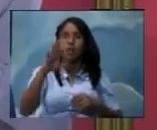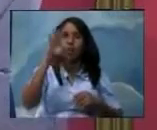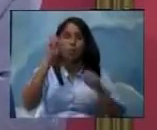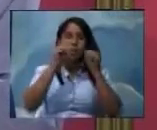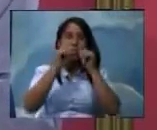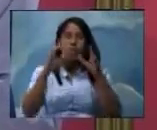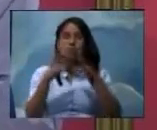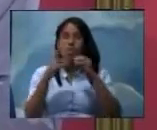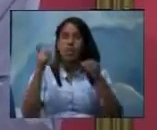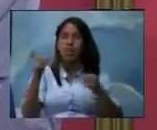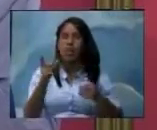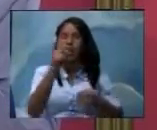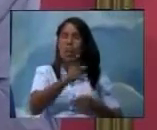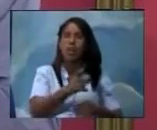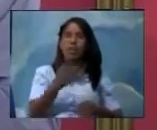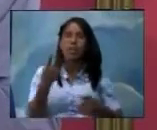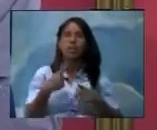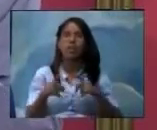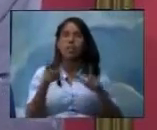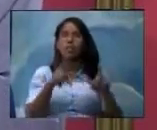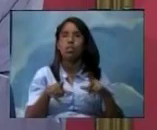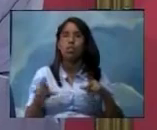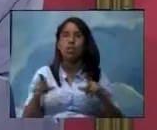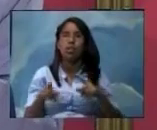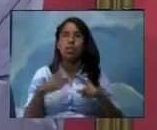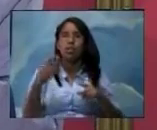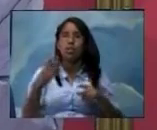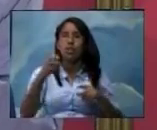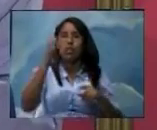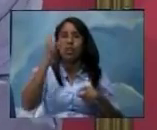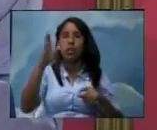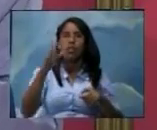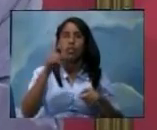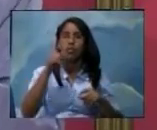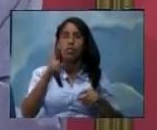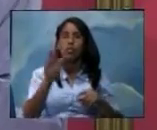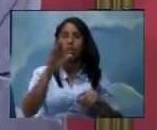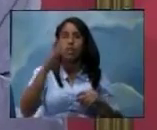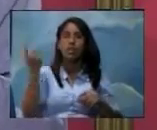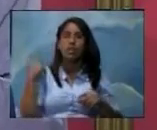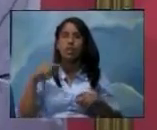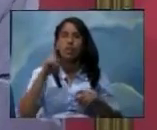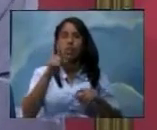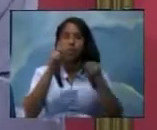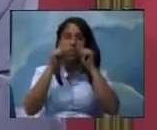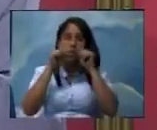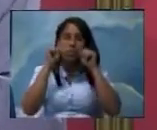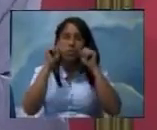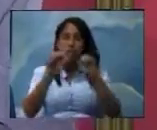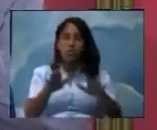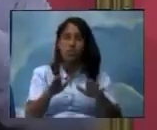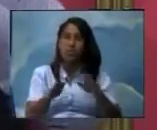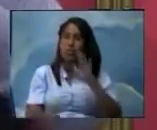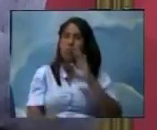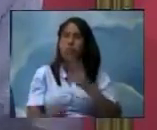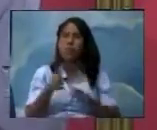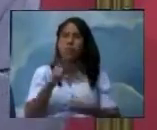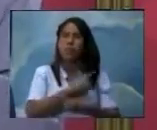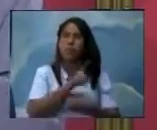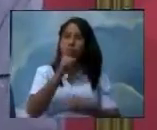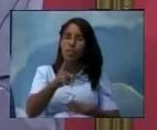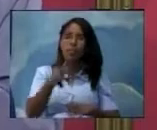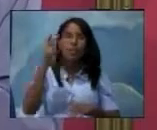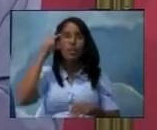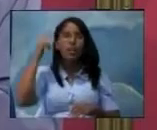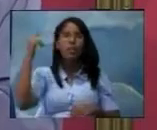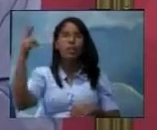Dios bendiga a la gente de Punta Arenas. La verdad que Dios les tiene una bendición más de lo que